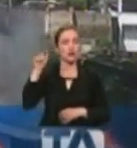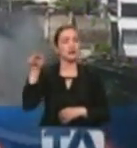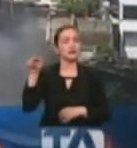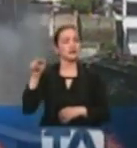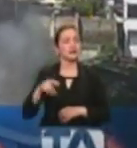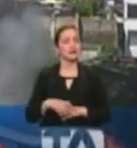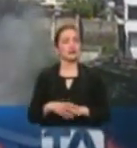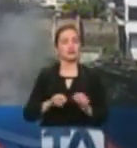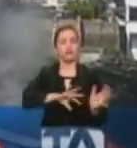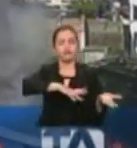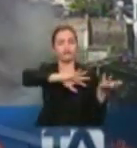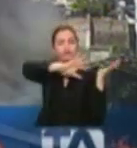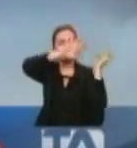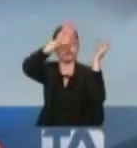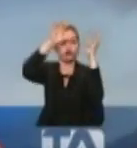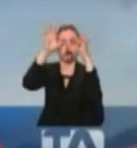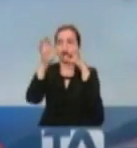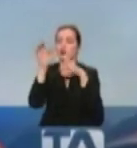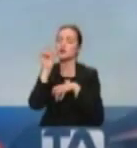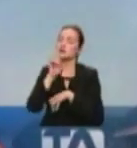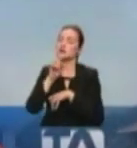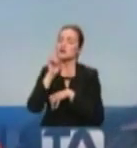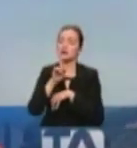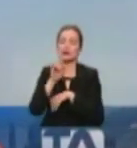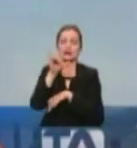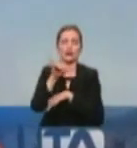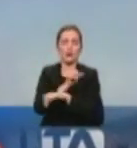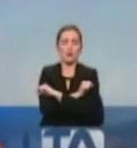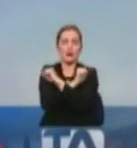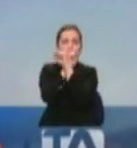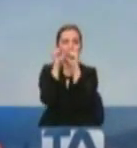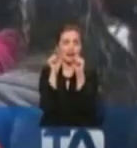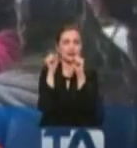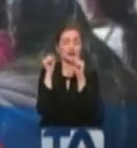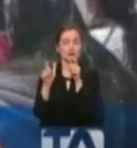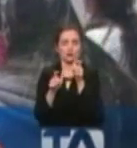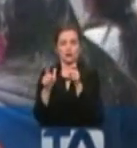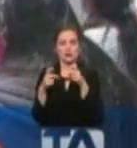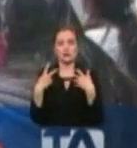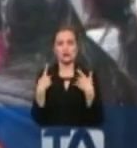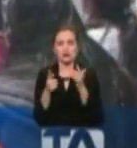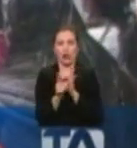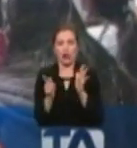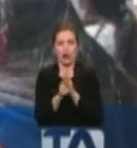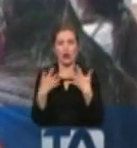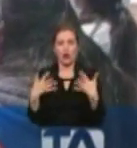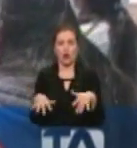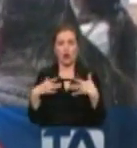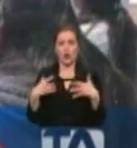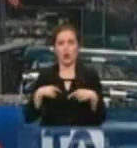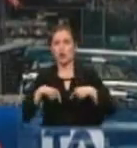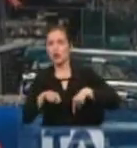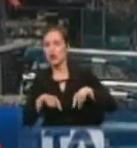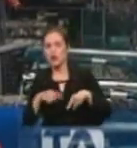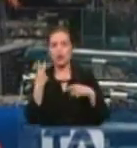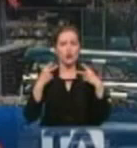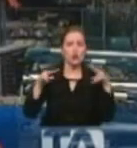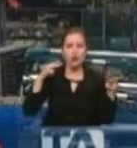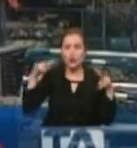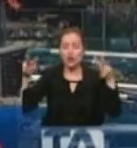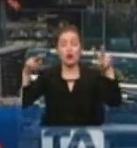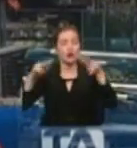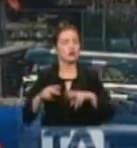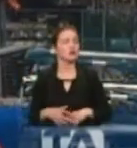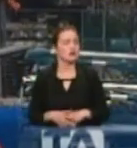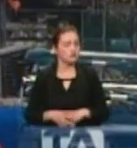Una imponente nube negra de humo alarmó el sábado en la mañana a los capitalinos que transitaban por la ciudad. Y es